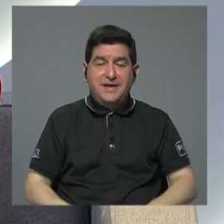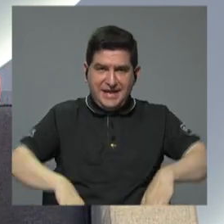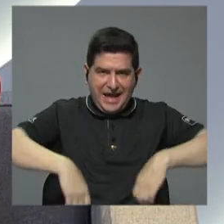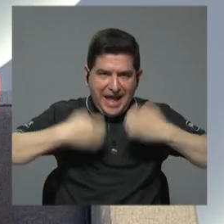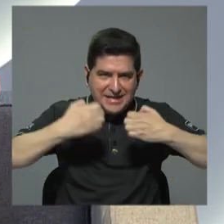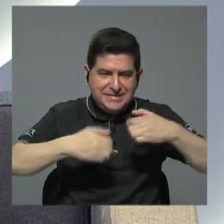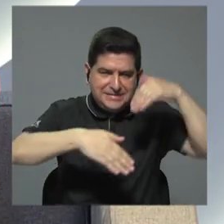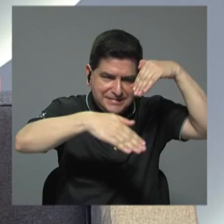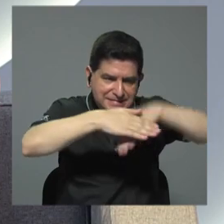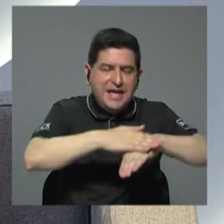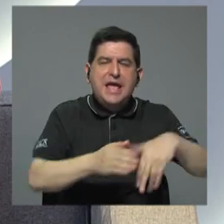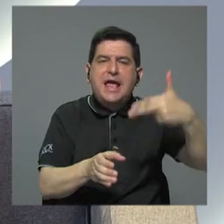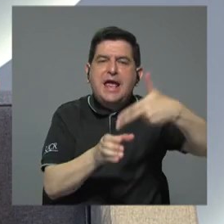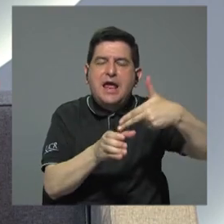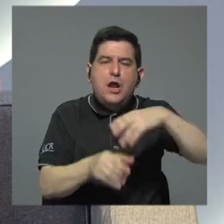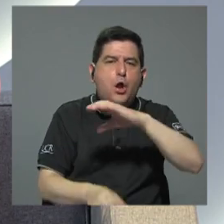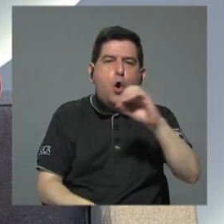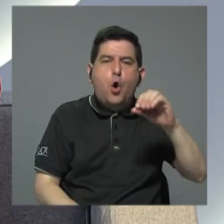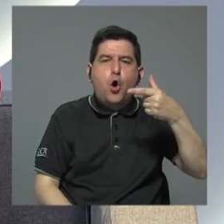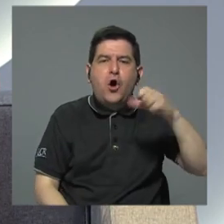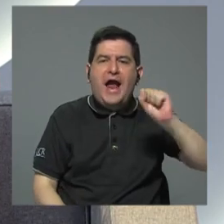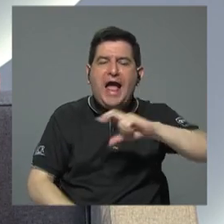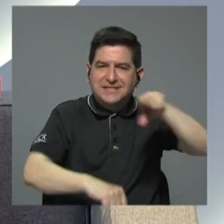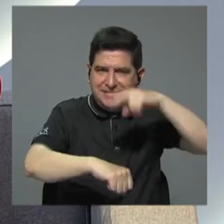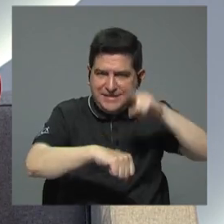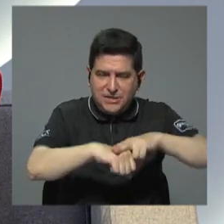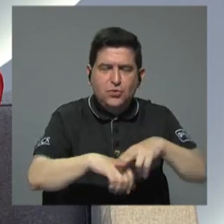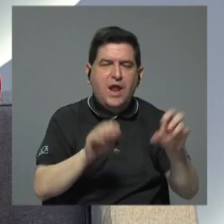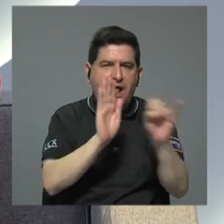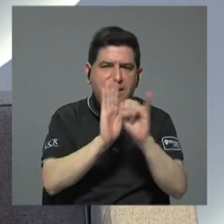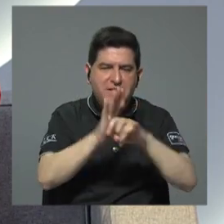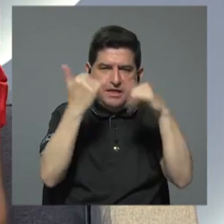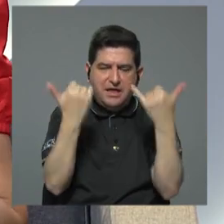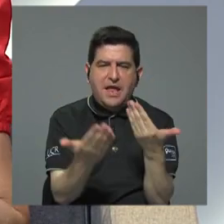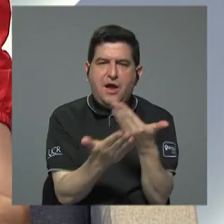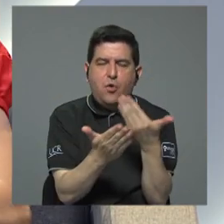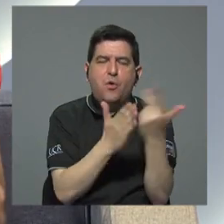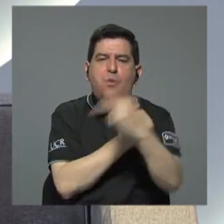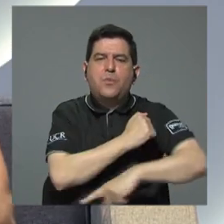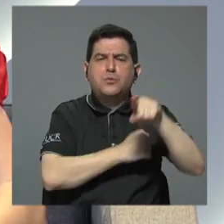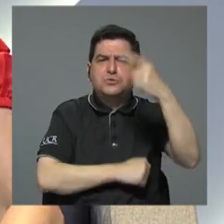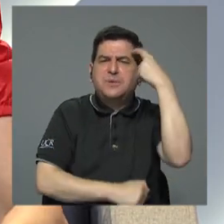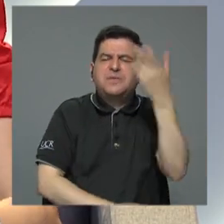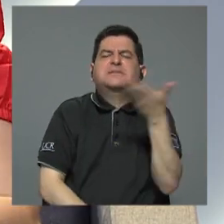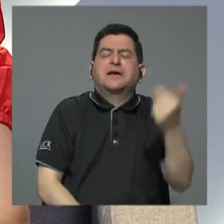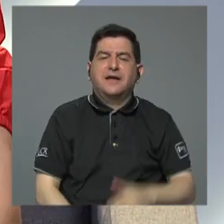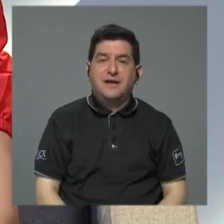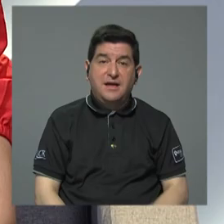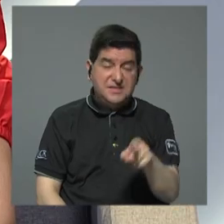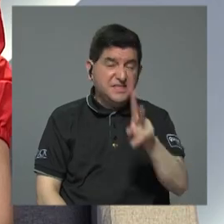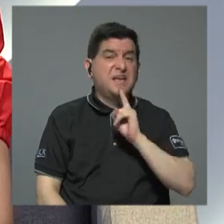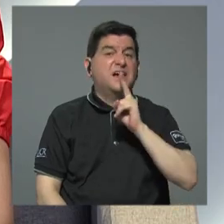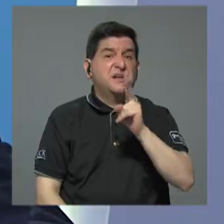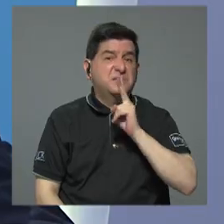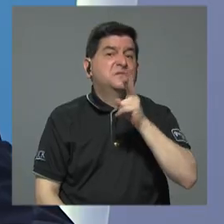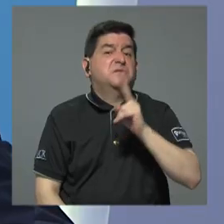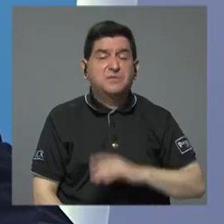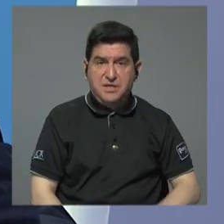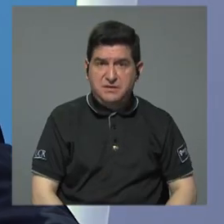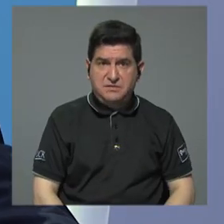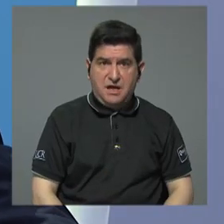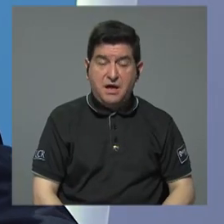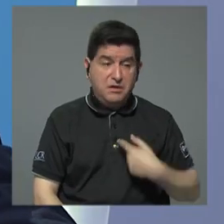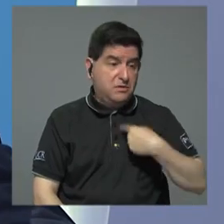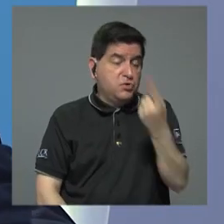momento yacimientos de petróleo o de gas natural identificados o comprobados en el país. ¿Qué piensa usted sobre esto? Bueno, si eso fuera cierto, entonces,